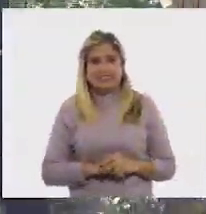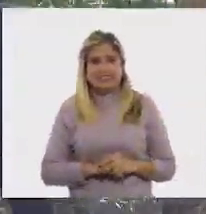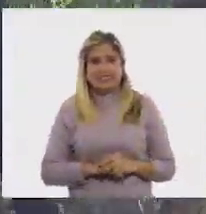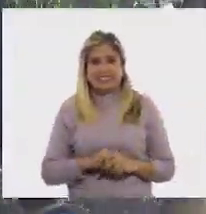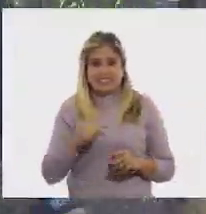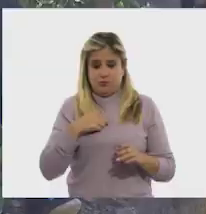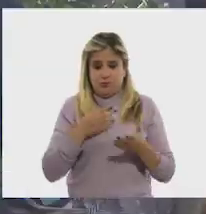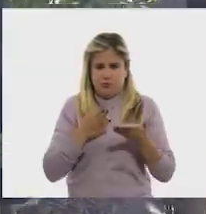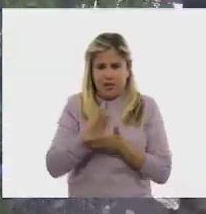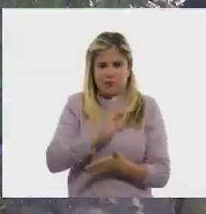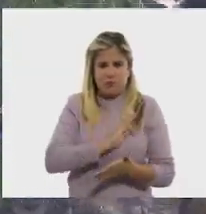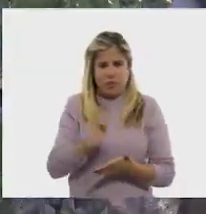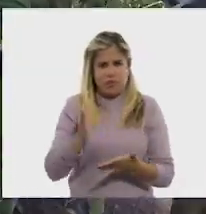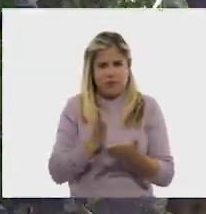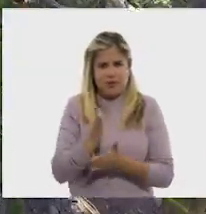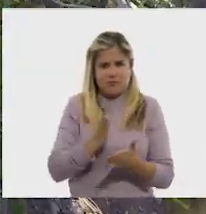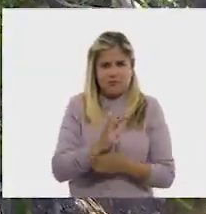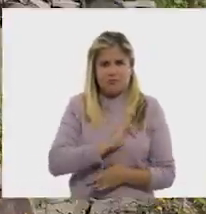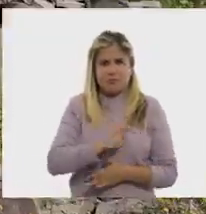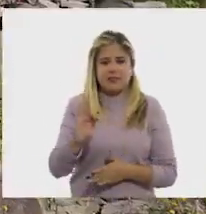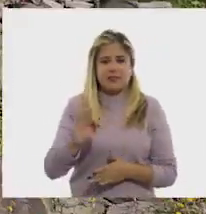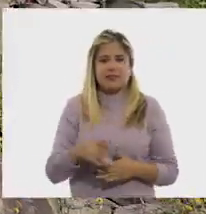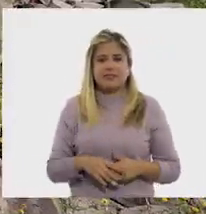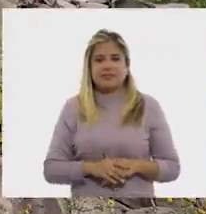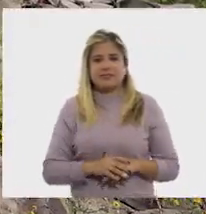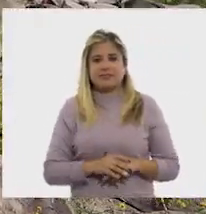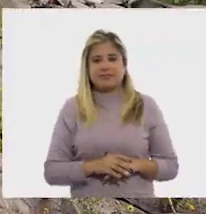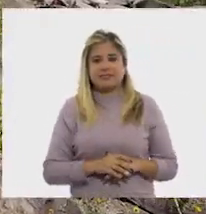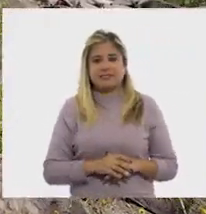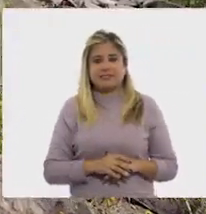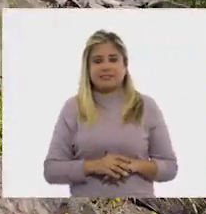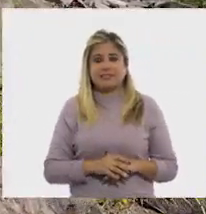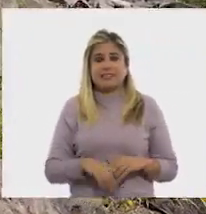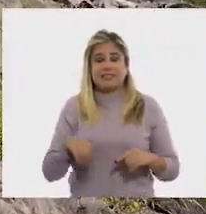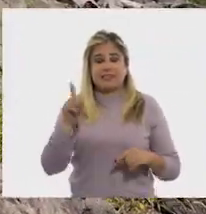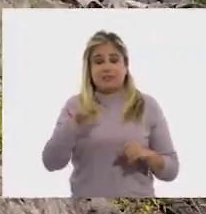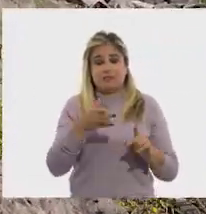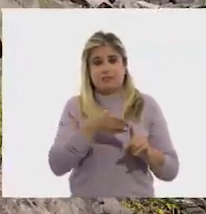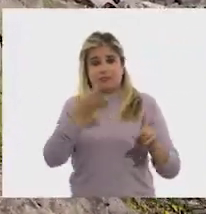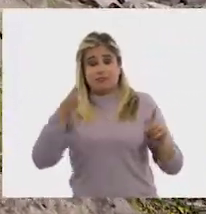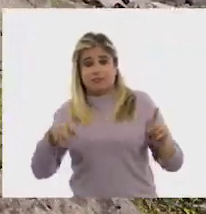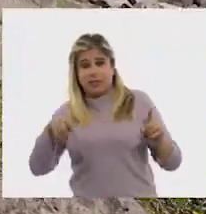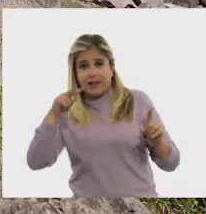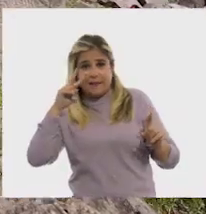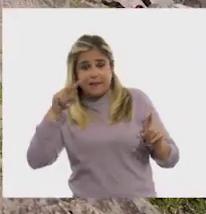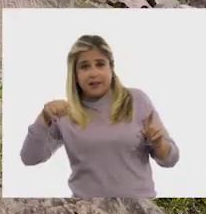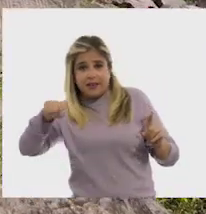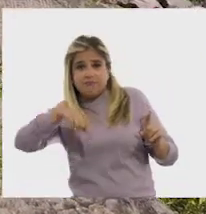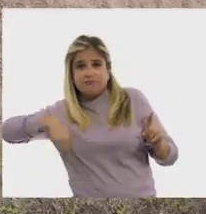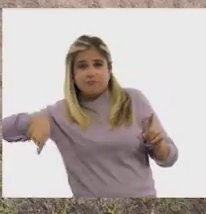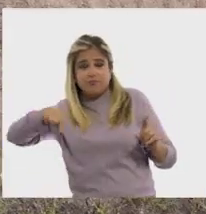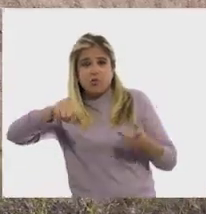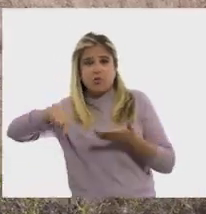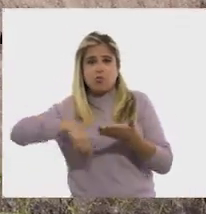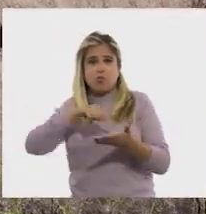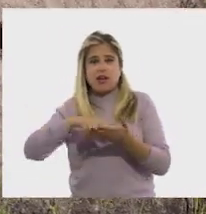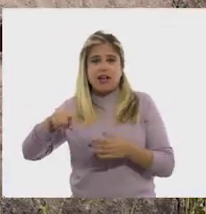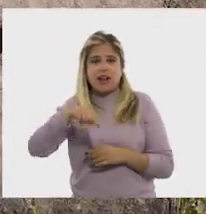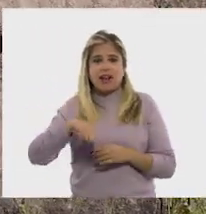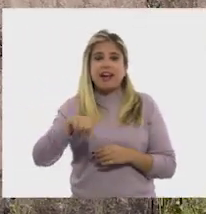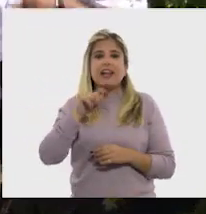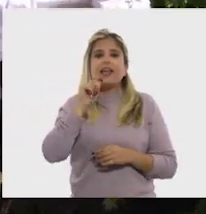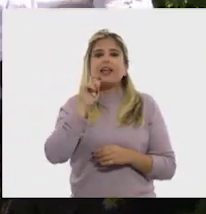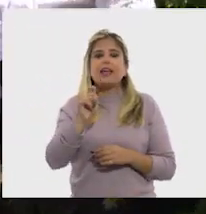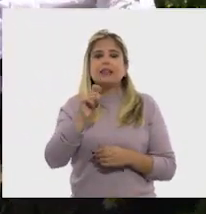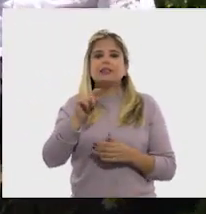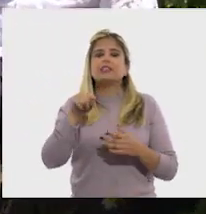¿Quepo o no? ¿Pasa o no? Aquí a un costado de nosotros estamos en la parte del